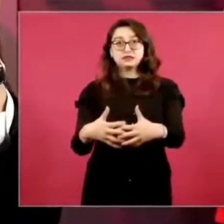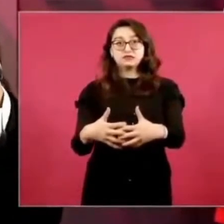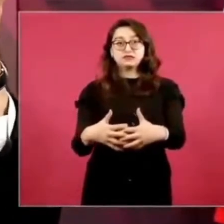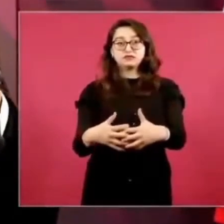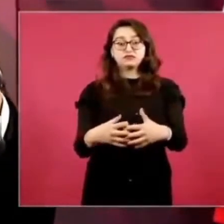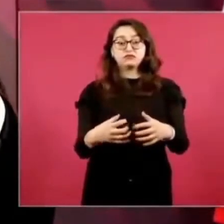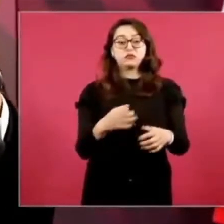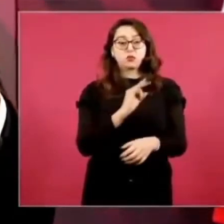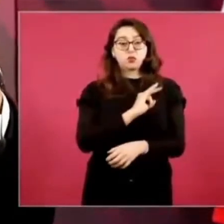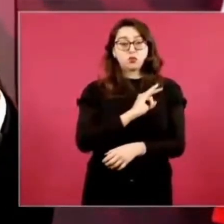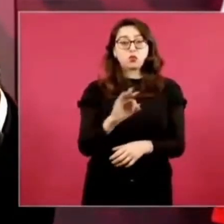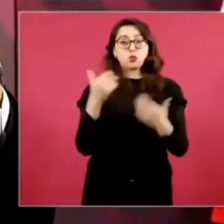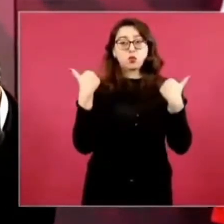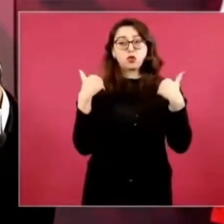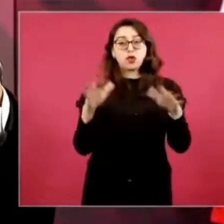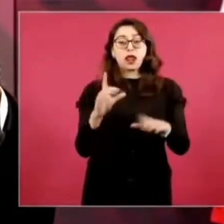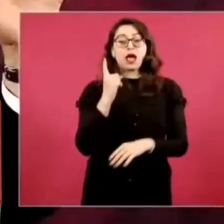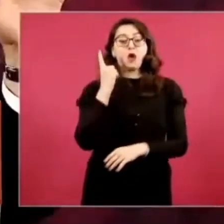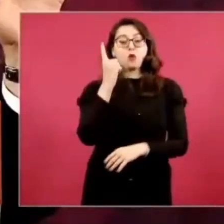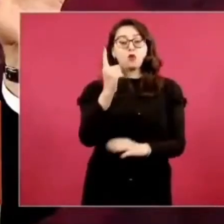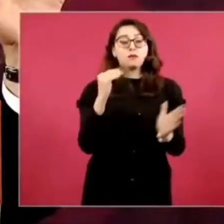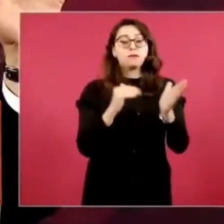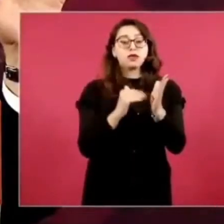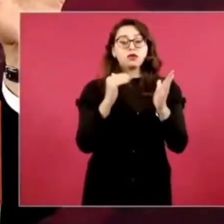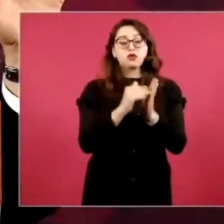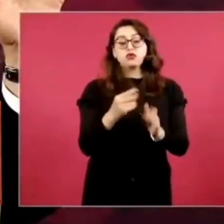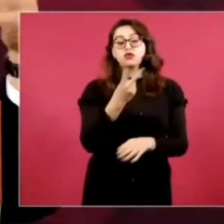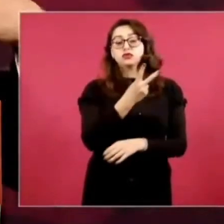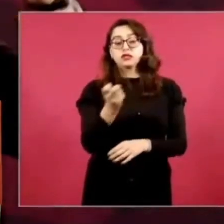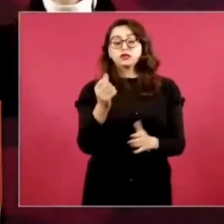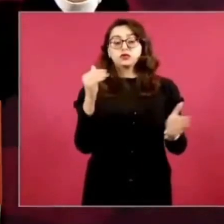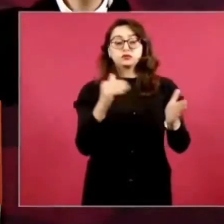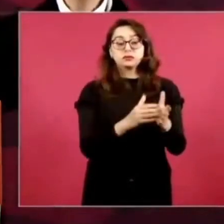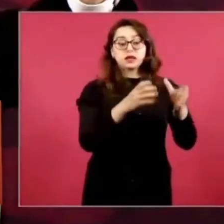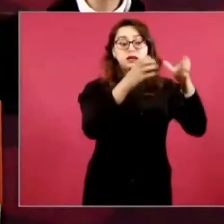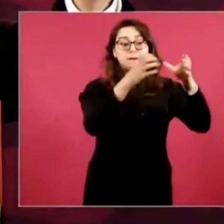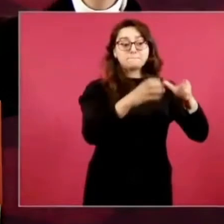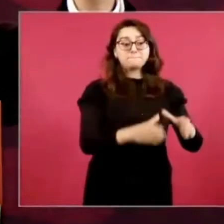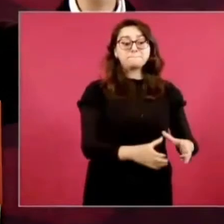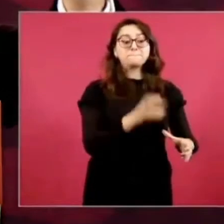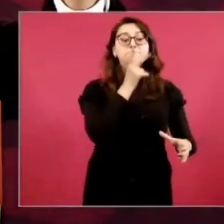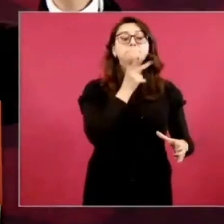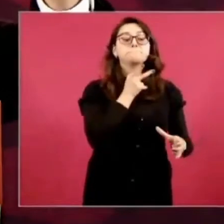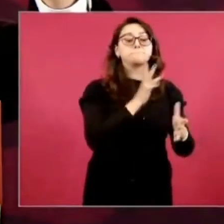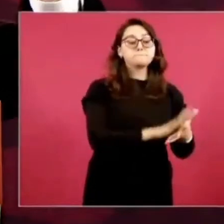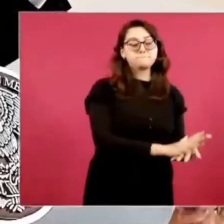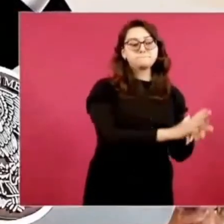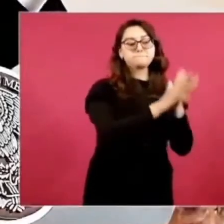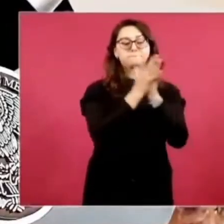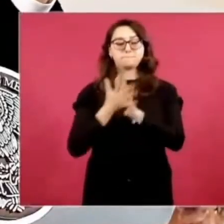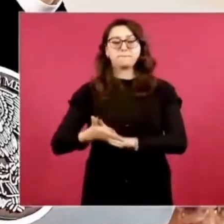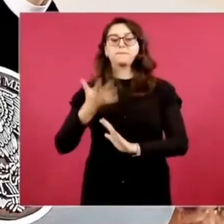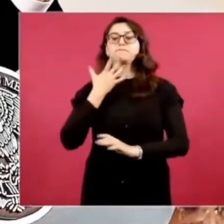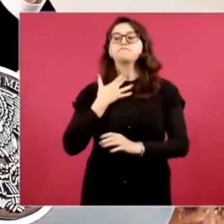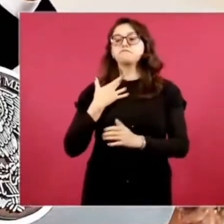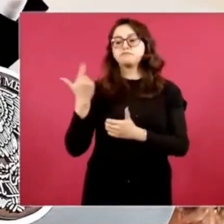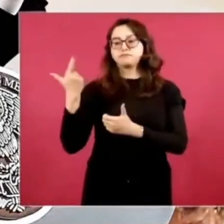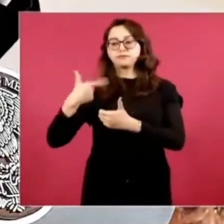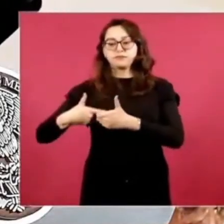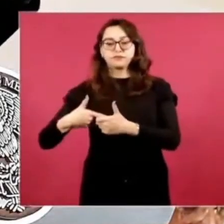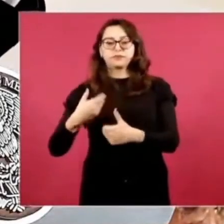hasta 1.200.000 barriles. Las traemos actualmente como en